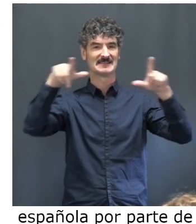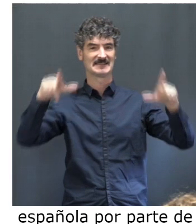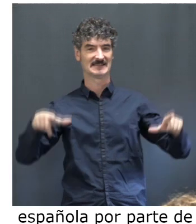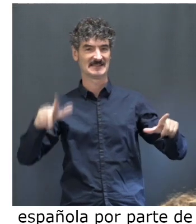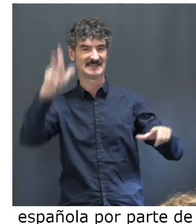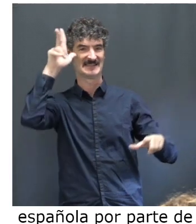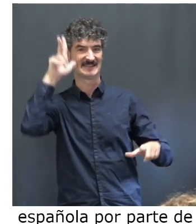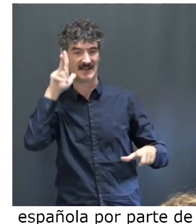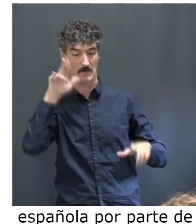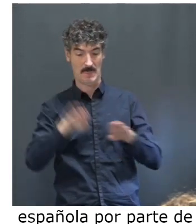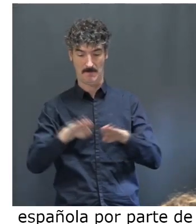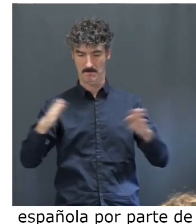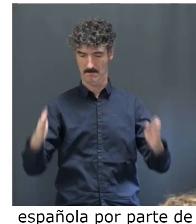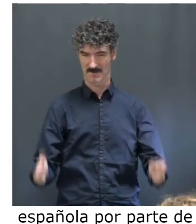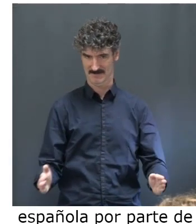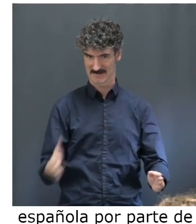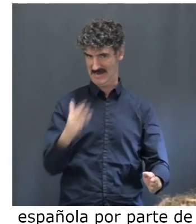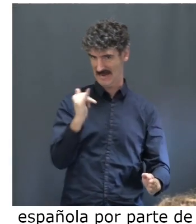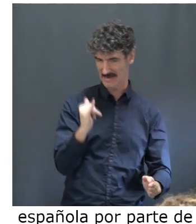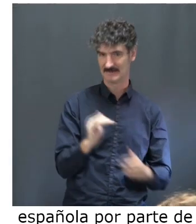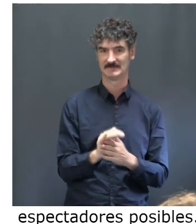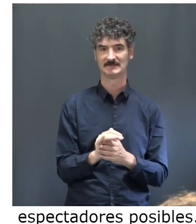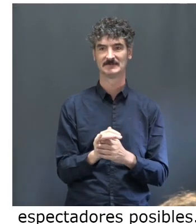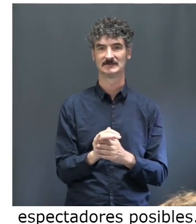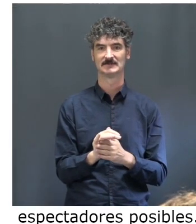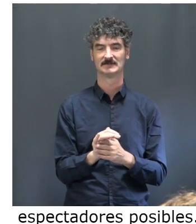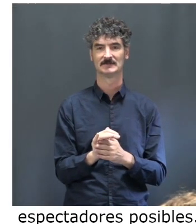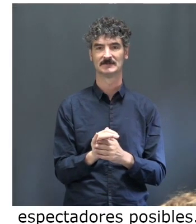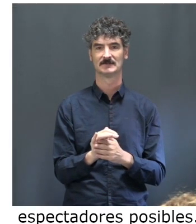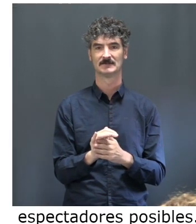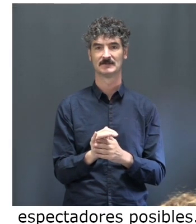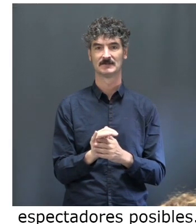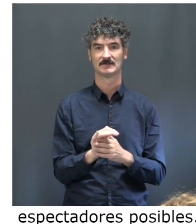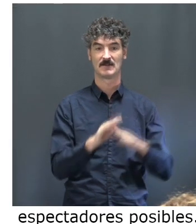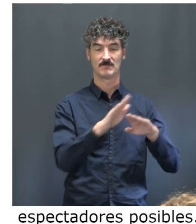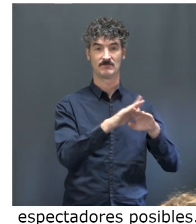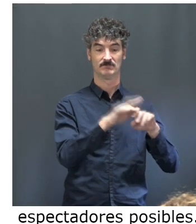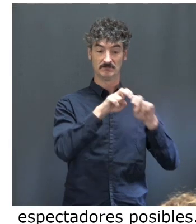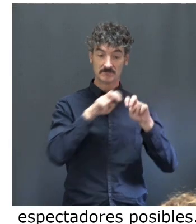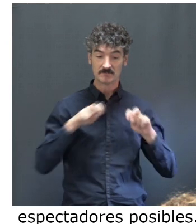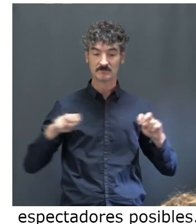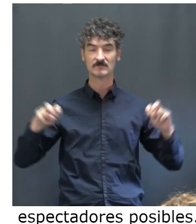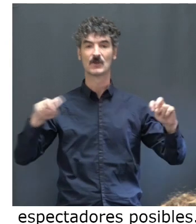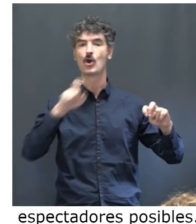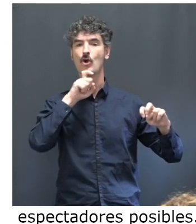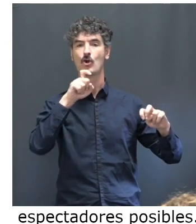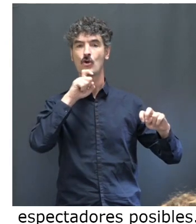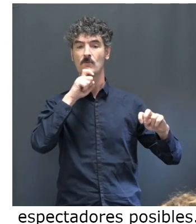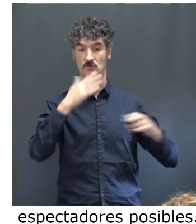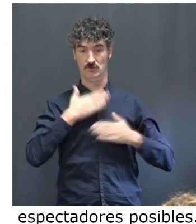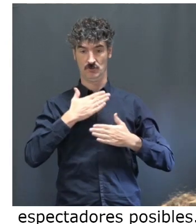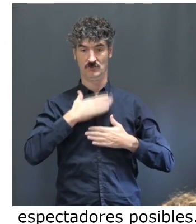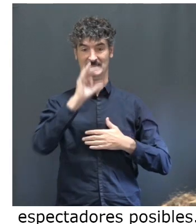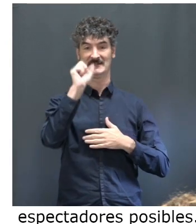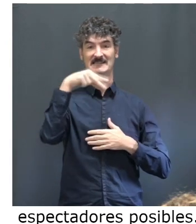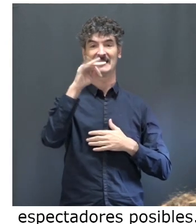una mesa baja adelante y de izquierda a derecha estamos situados yo, que soy